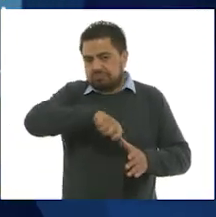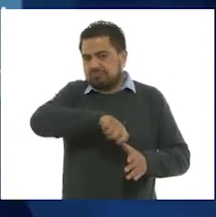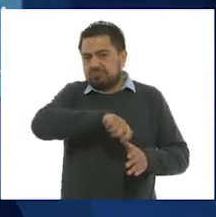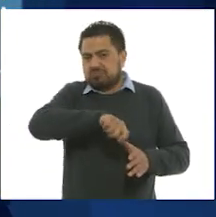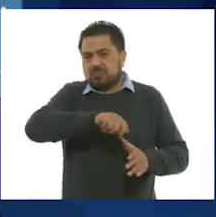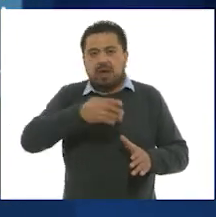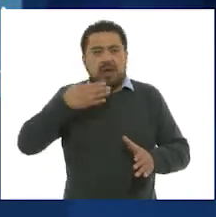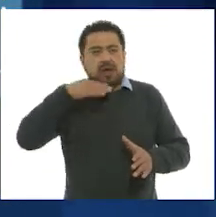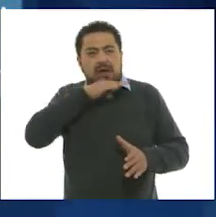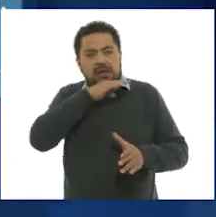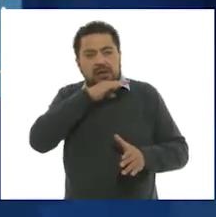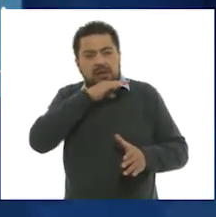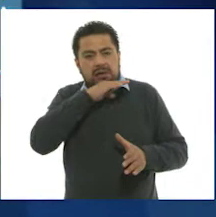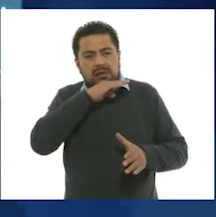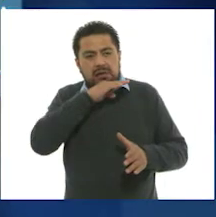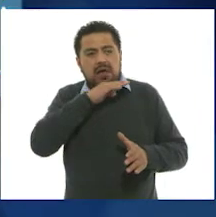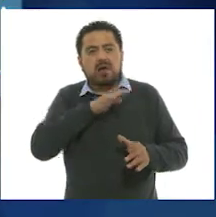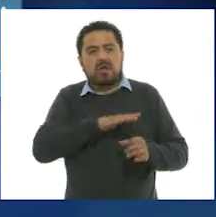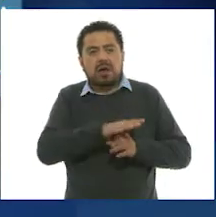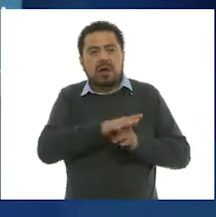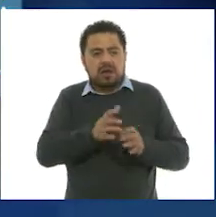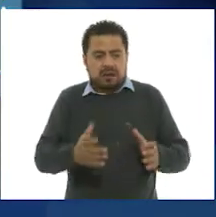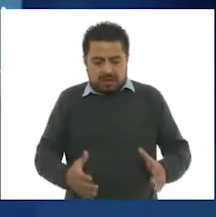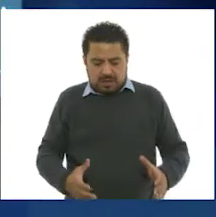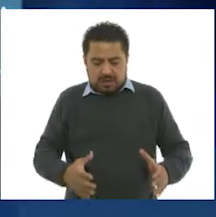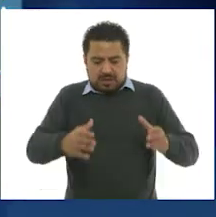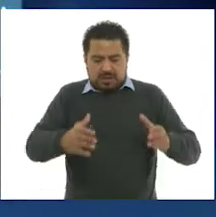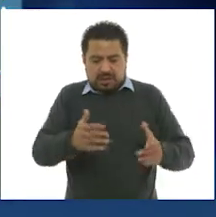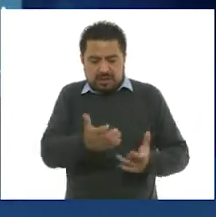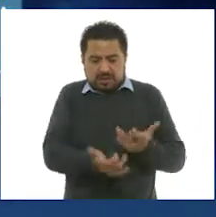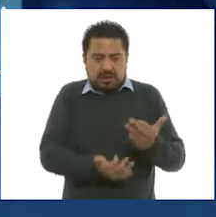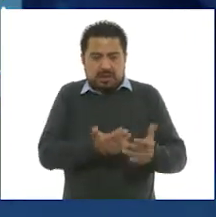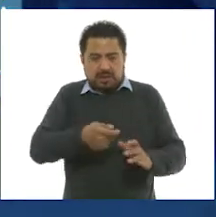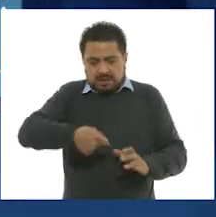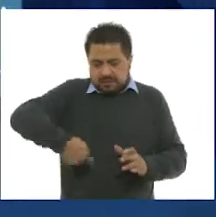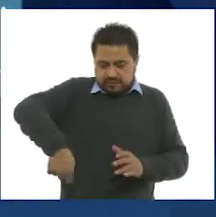del elote desgranado en la olla.